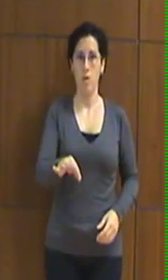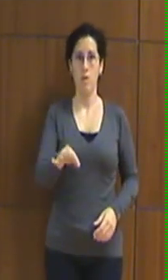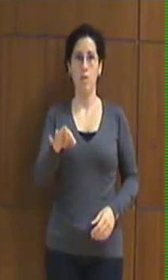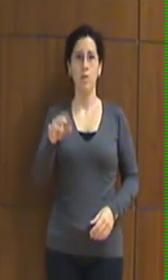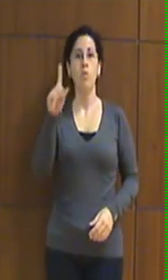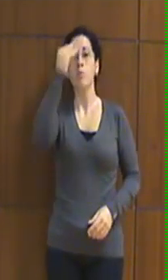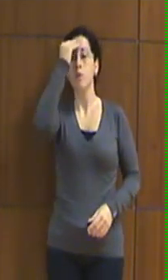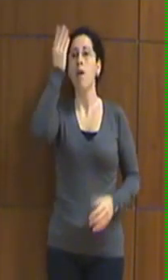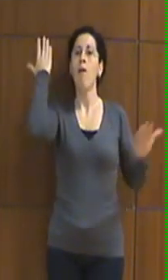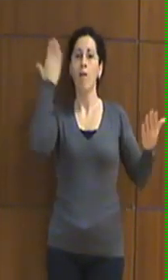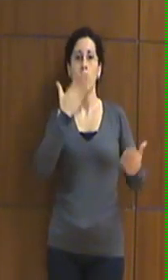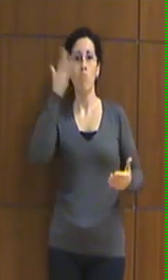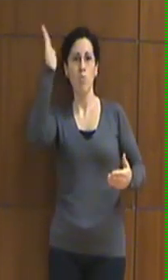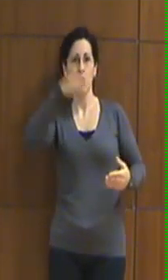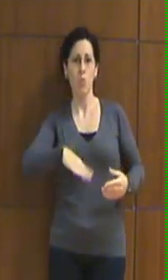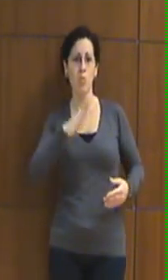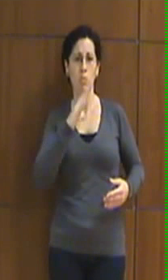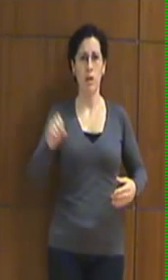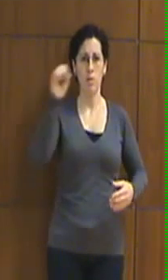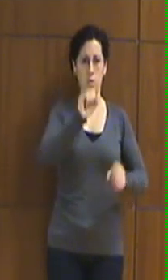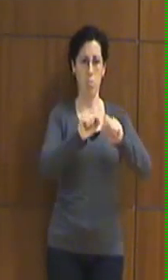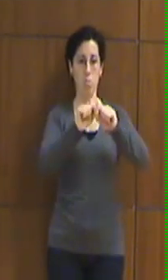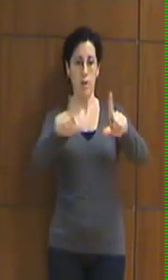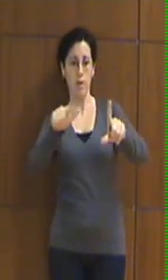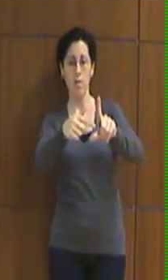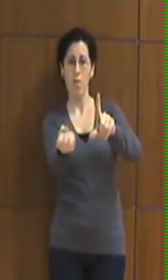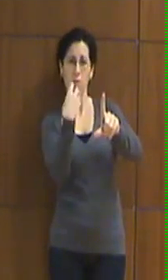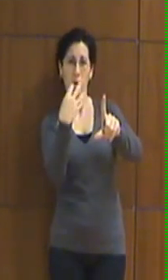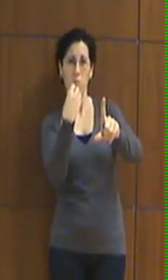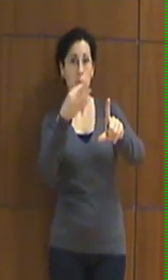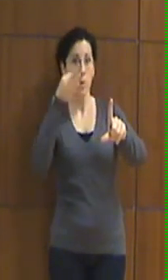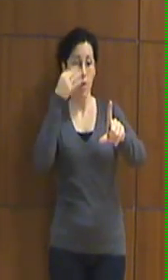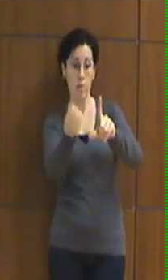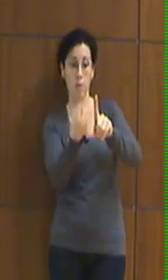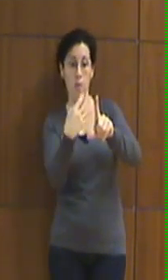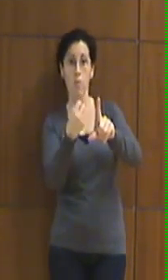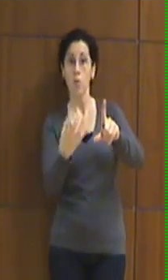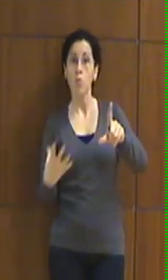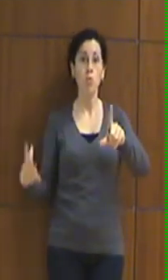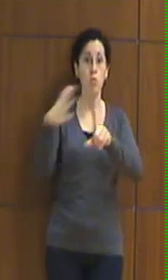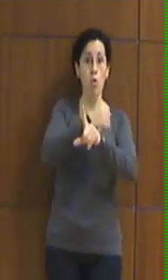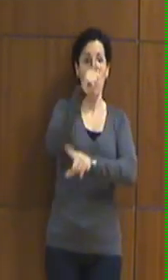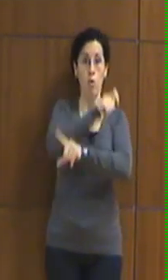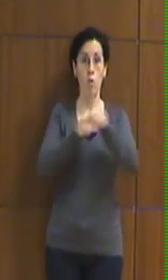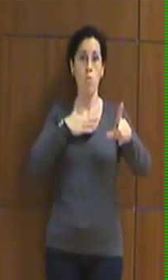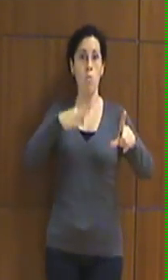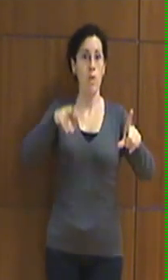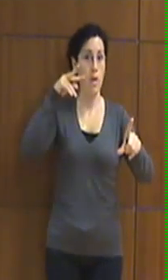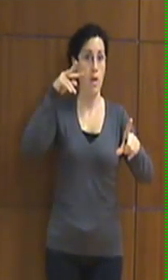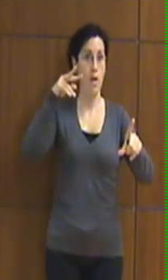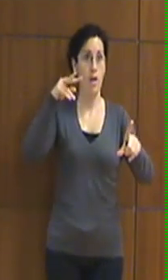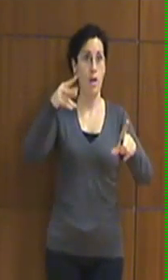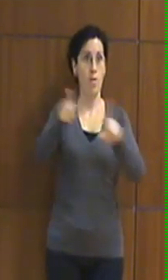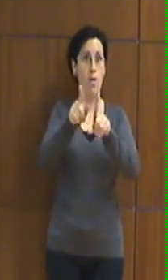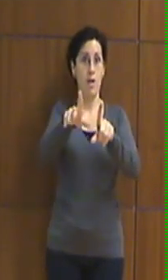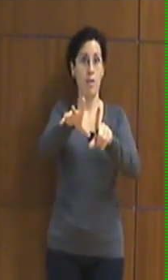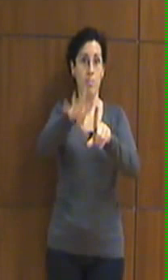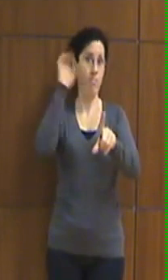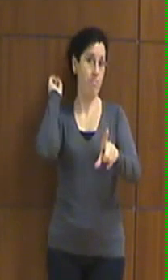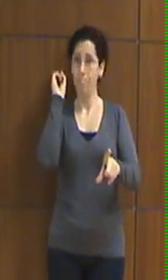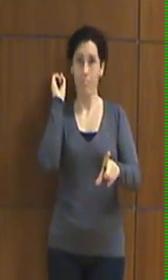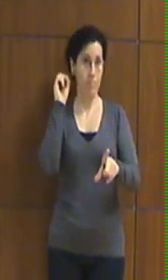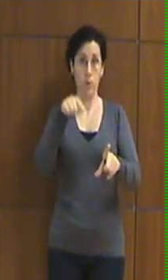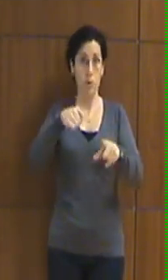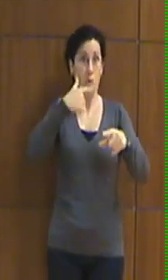aquí una pantalla que te dé un montón de información, si esa pantalla no te la va a transmitir a cualquier persona. Y es sencillo, no es complicado, ¿no? Es